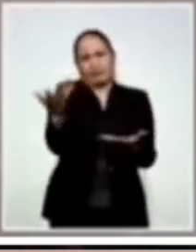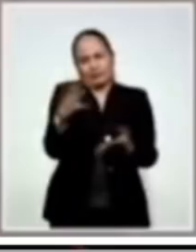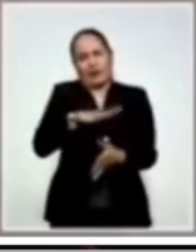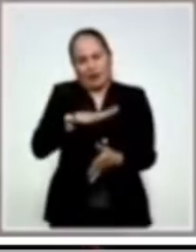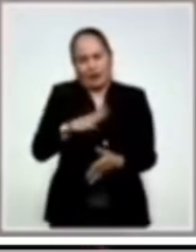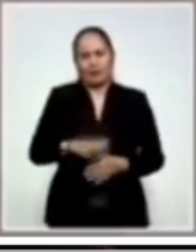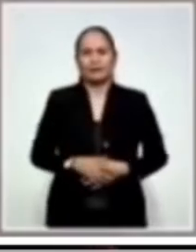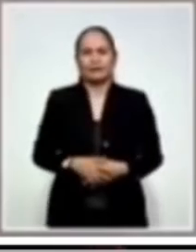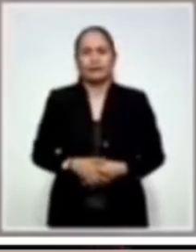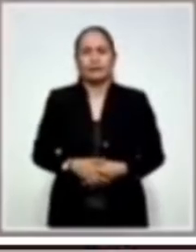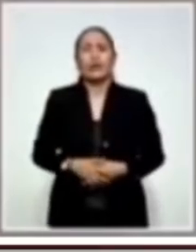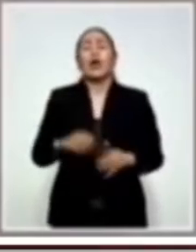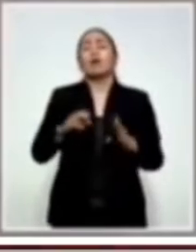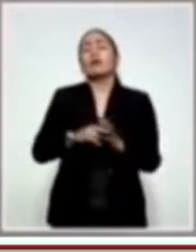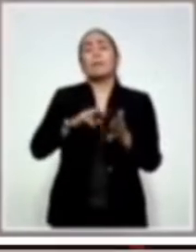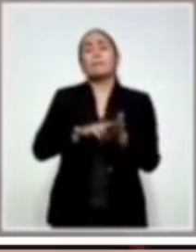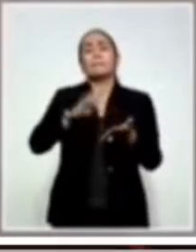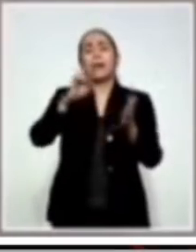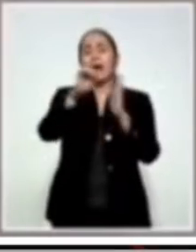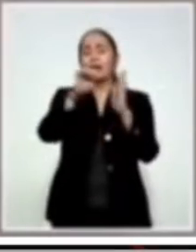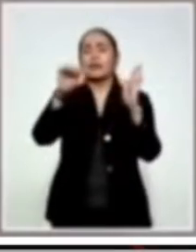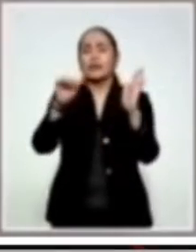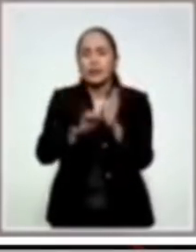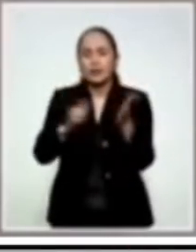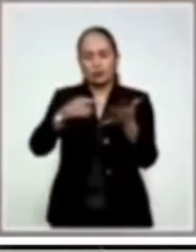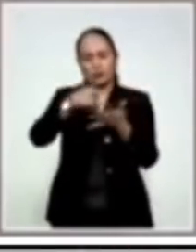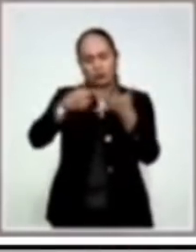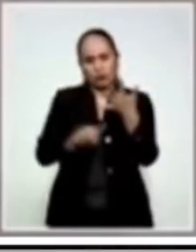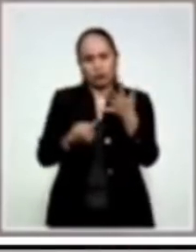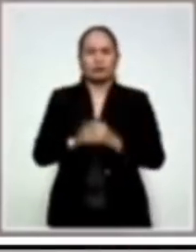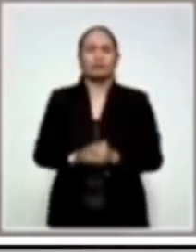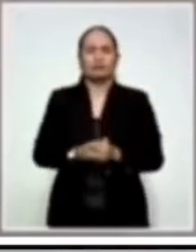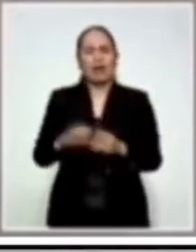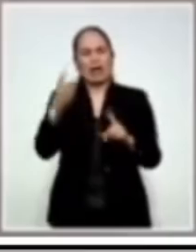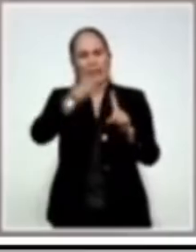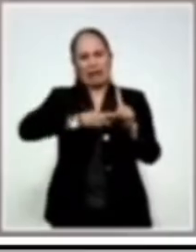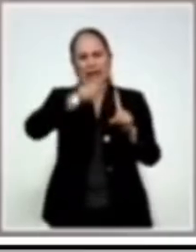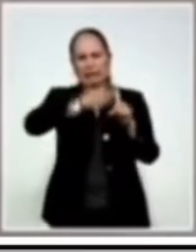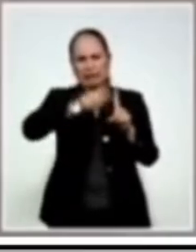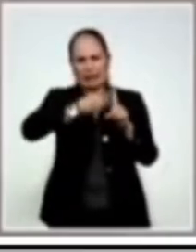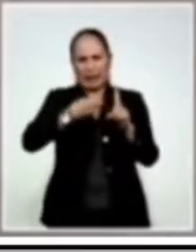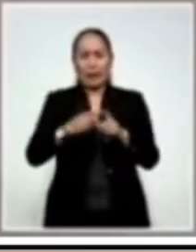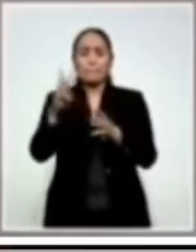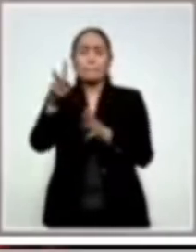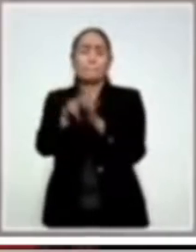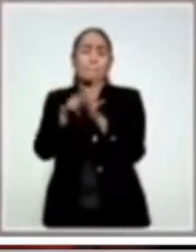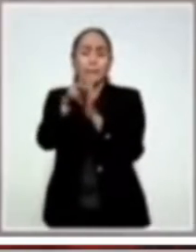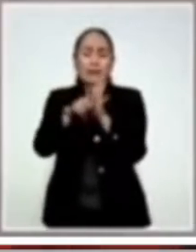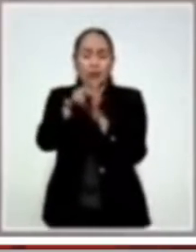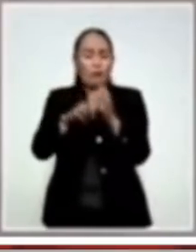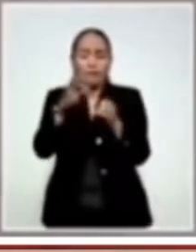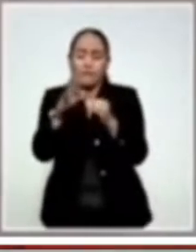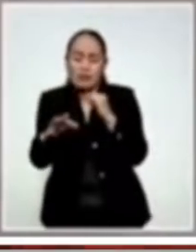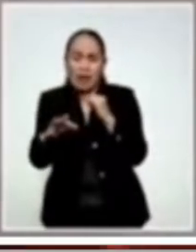notas y todos los artículos que critican el procedimiento, la última parte del video como que no la